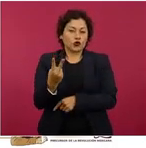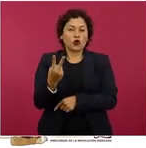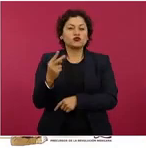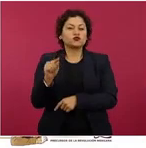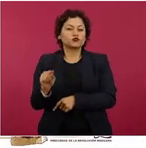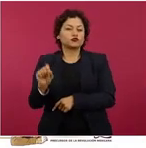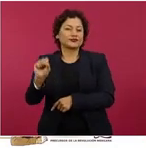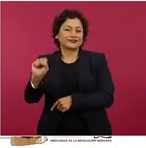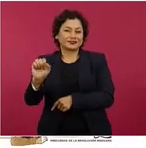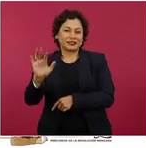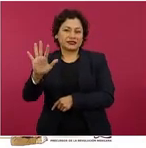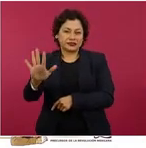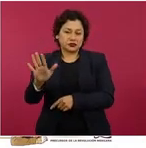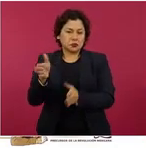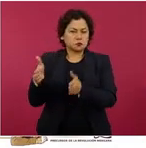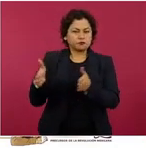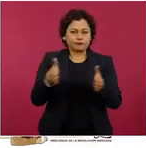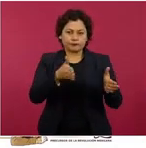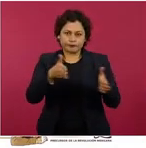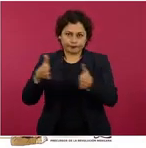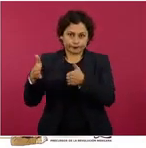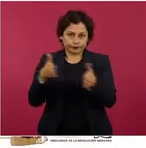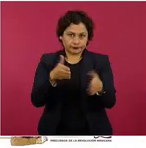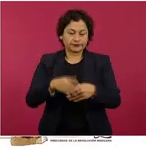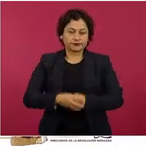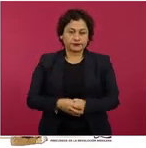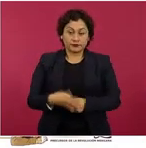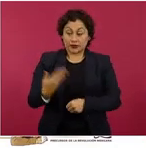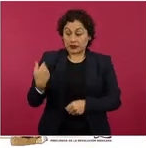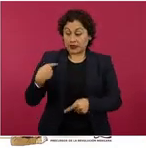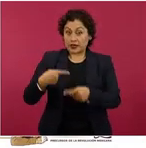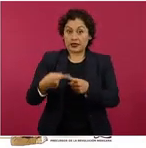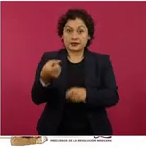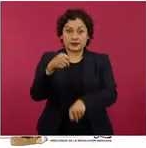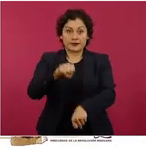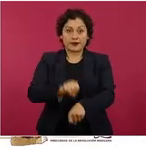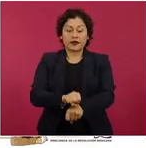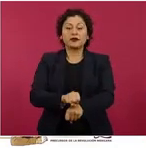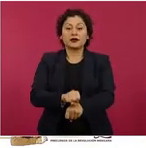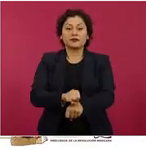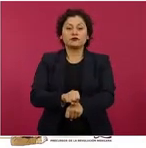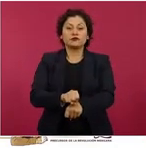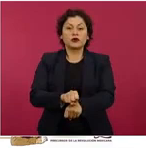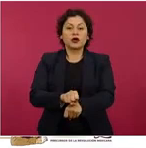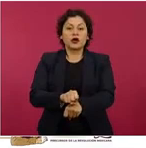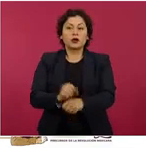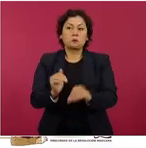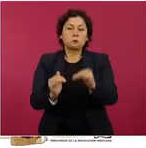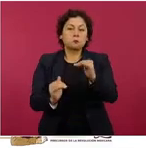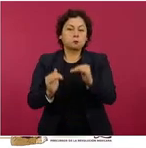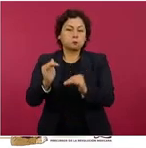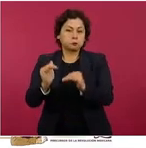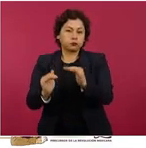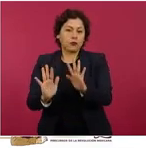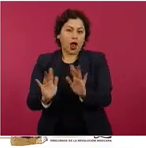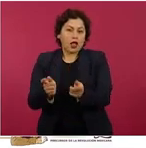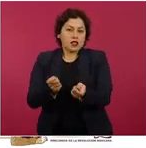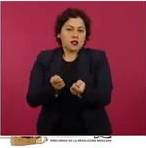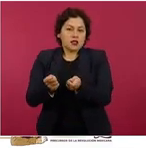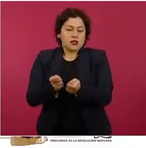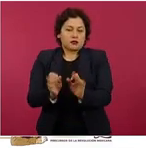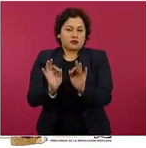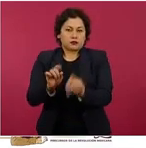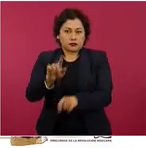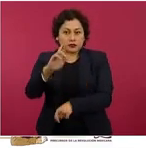2 pesos 65 centavos. Afortunadamente, en esta semana que pasó, aún las más altas, el margen no es tan exagerado. Recuerden que hemos visto